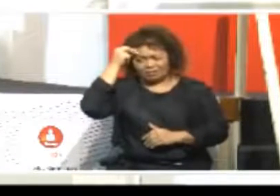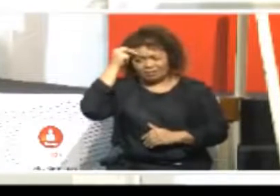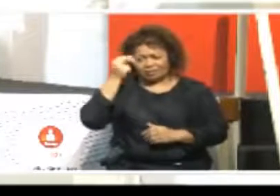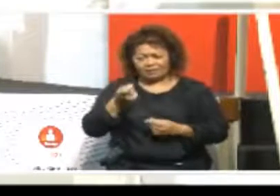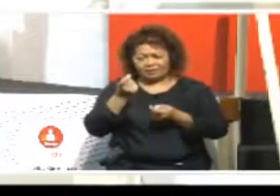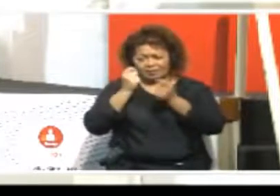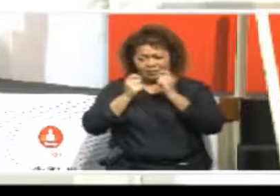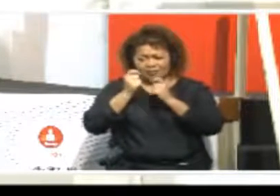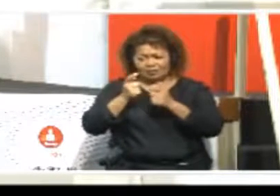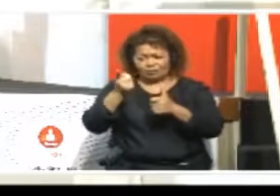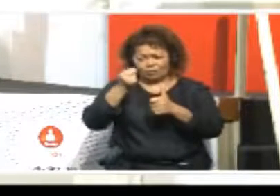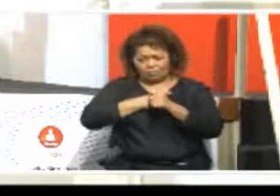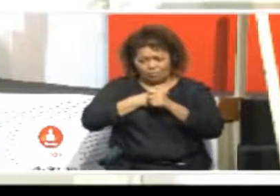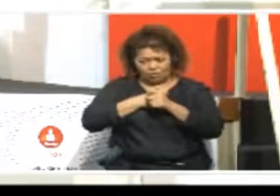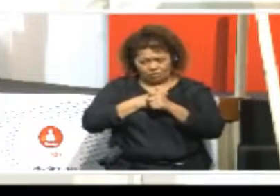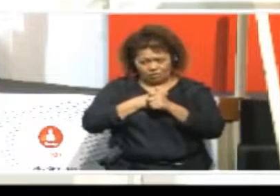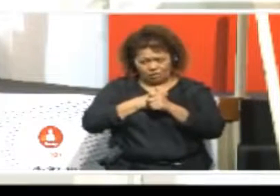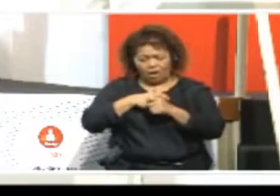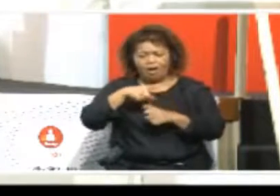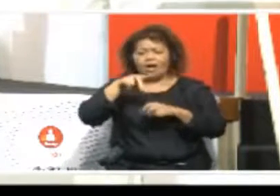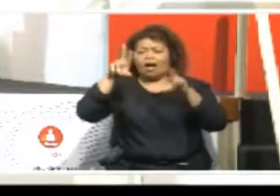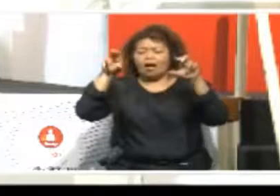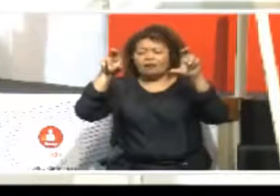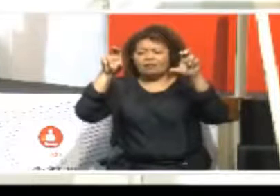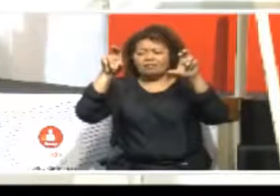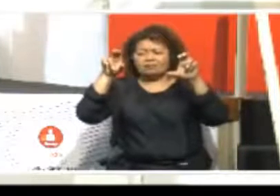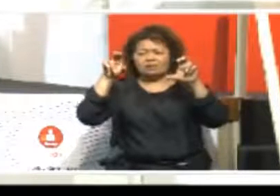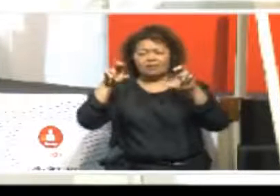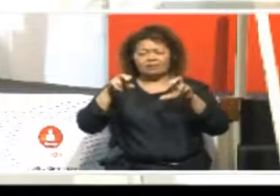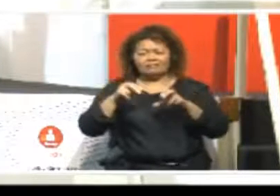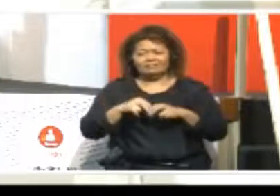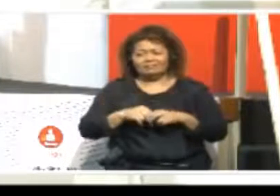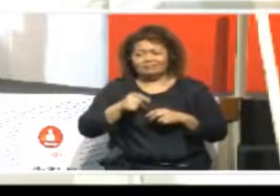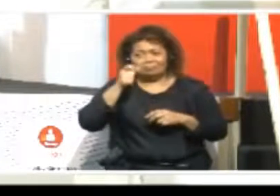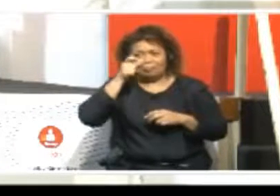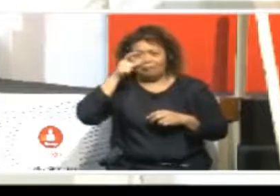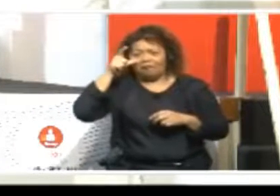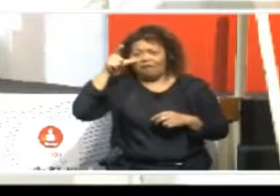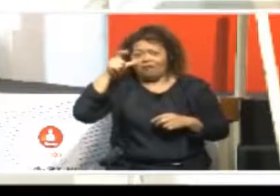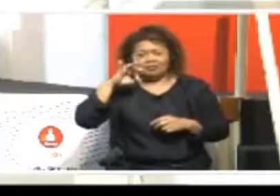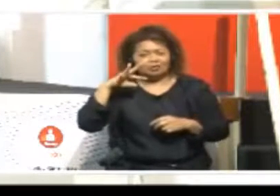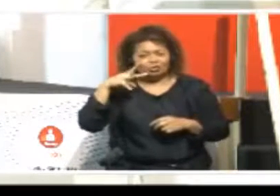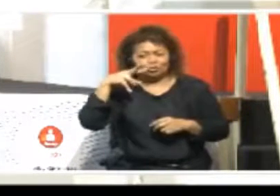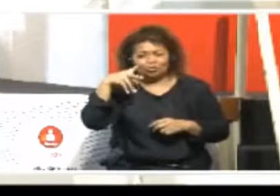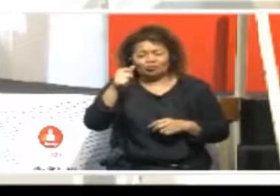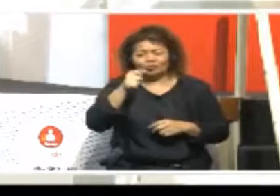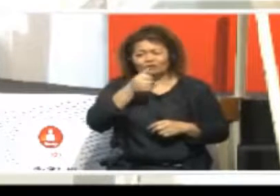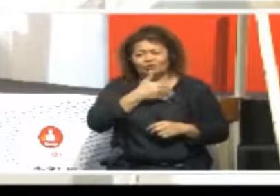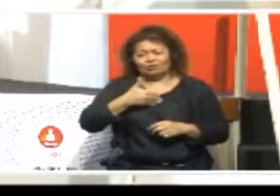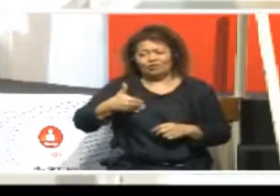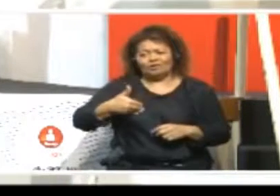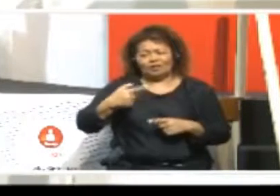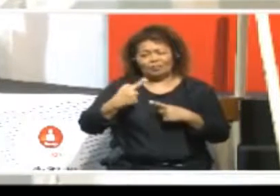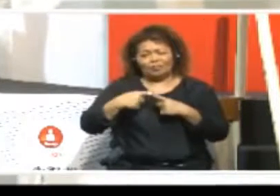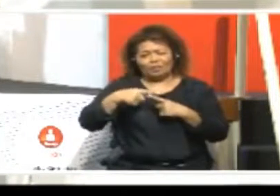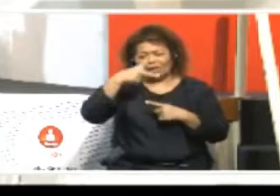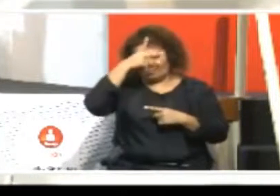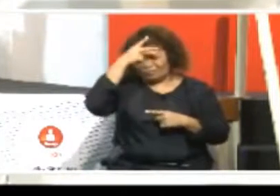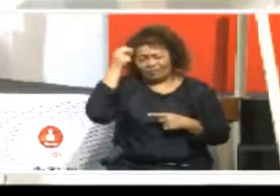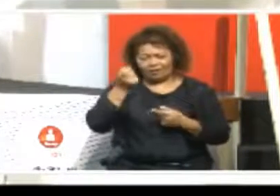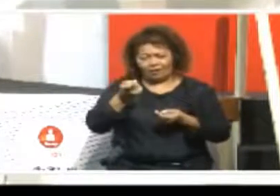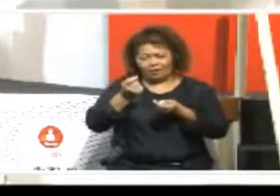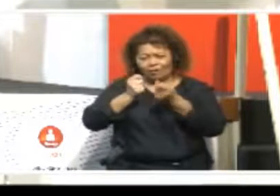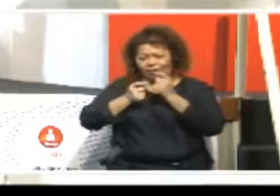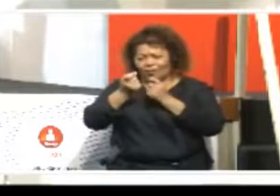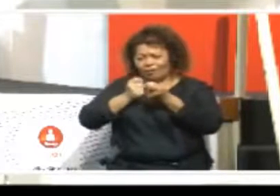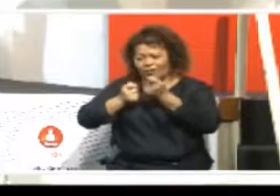favorito para todos los gobiernos, ¿cierto? Porque es de donde los organismos, los municipios pueden recolectar dinero. Lo mismo, vi